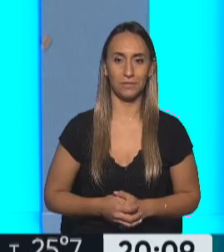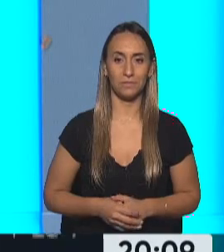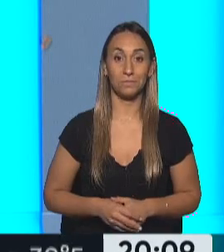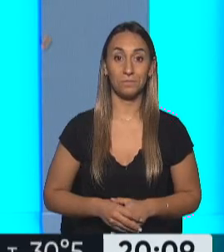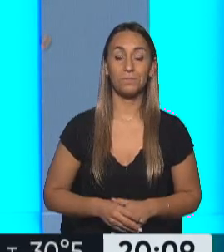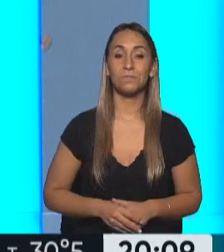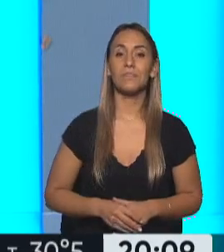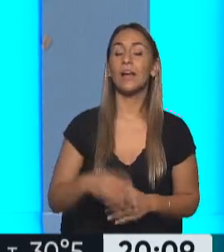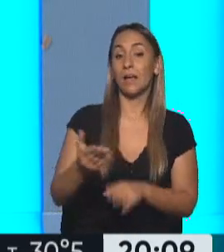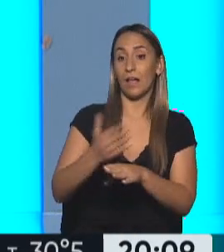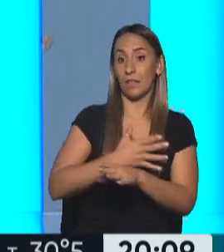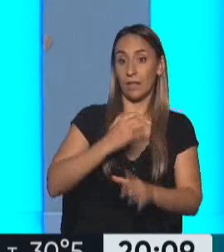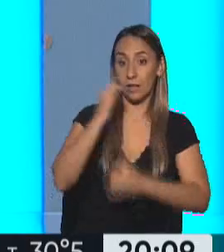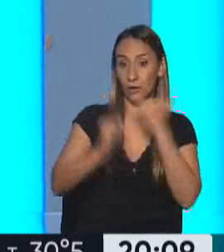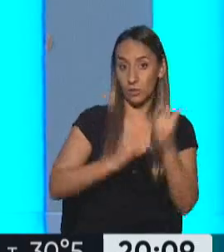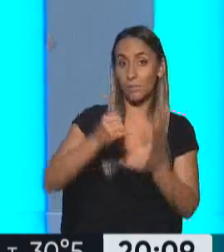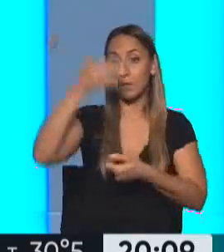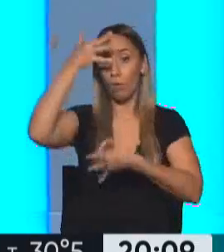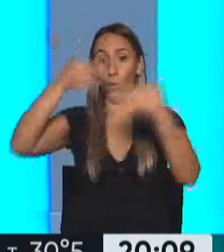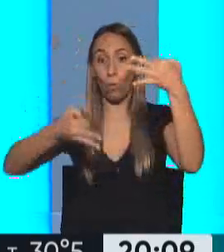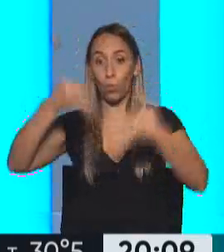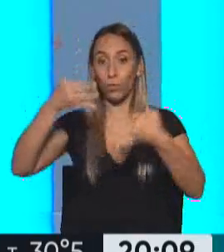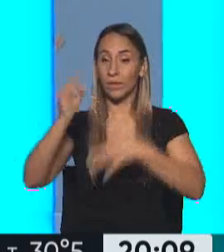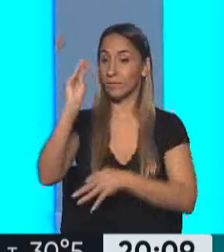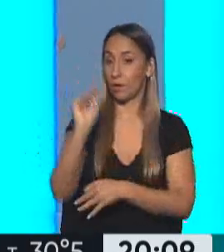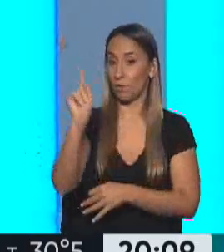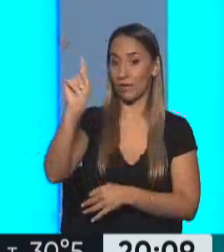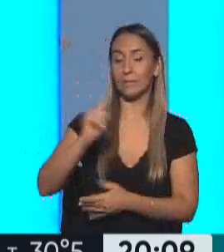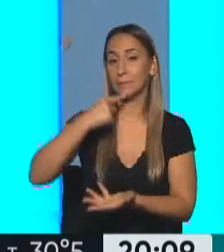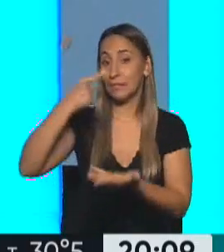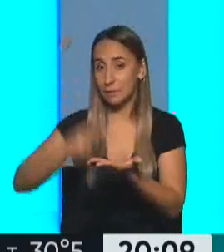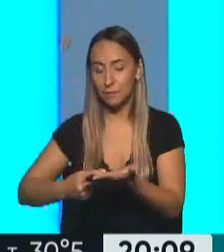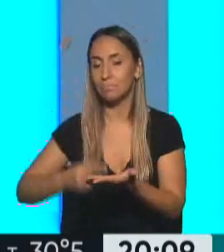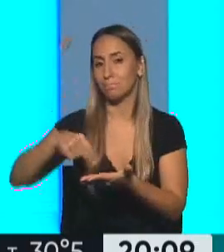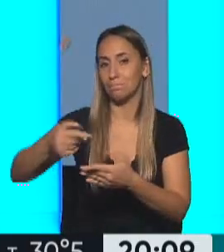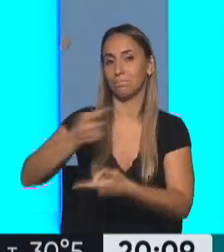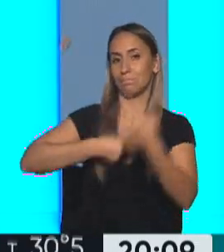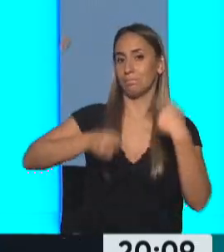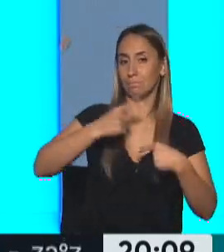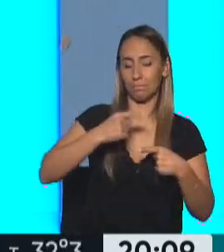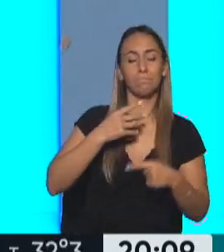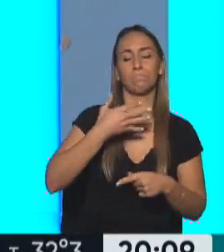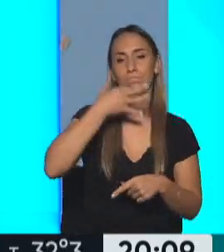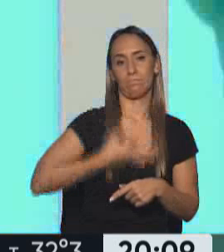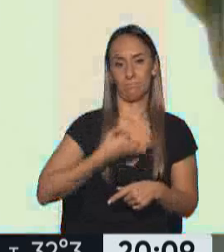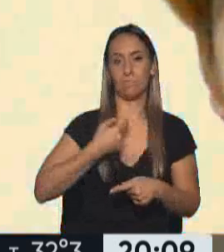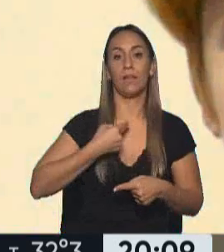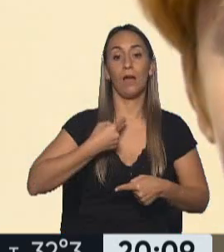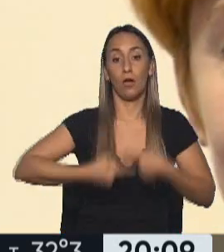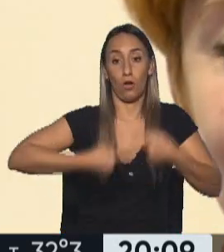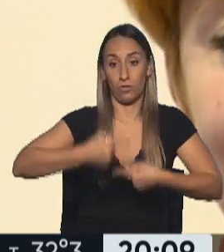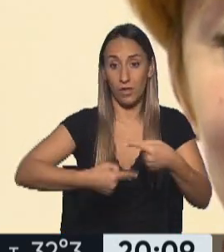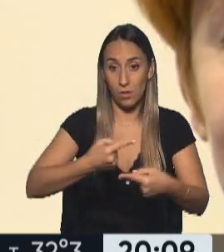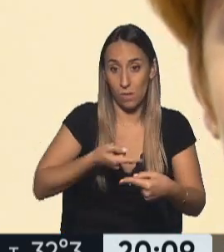Se lo contábamos al inicio de este noticiero, la justicia de Brasil revirtió su decisión y va a continuar el juicio que se le sigue a